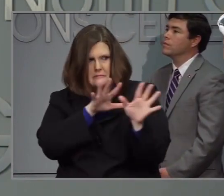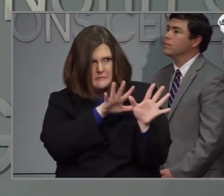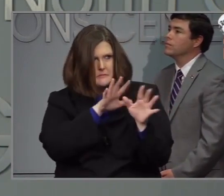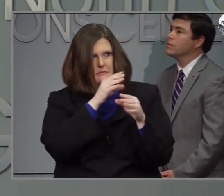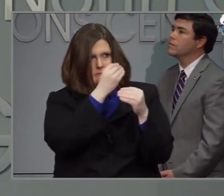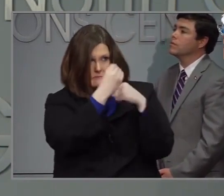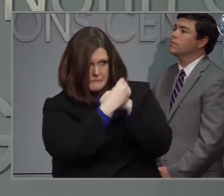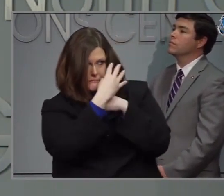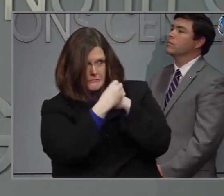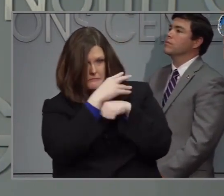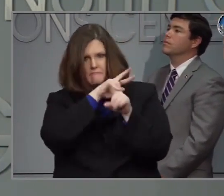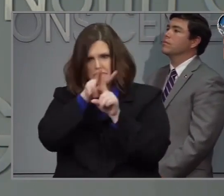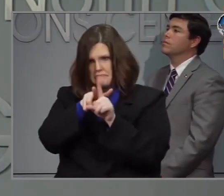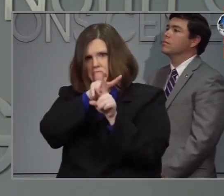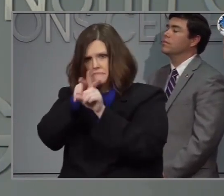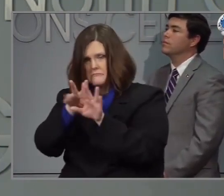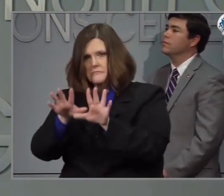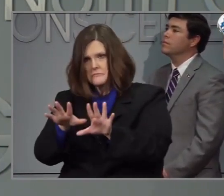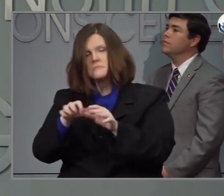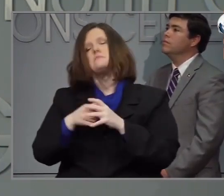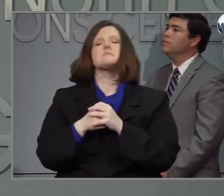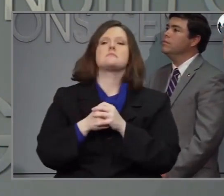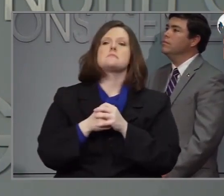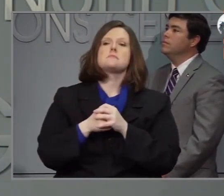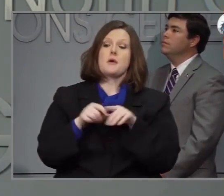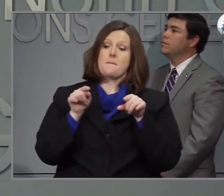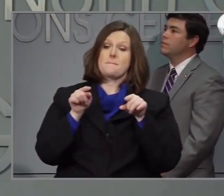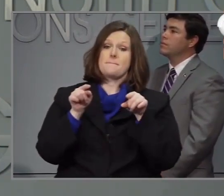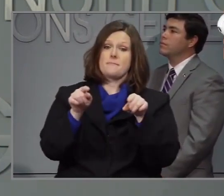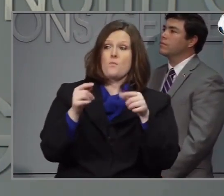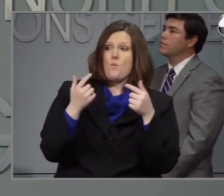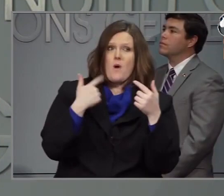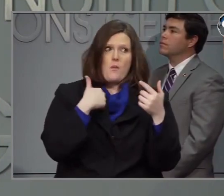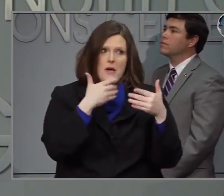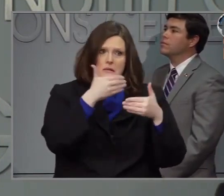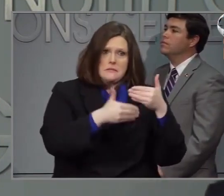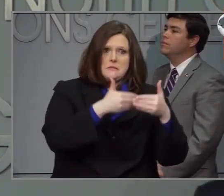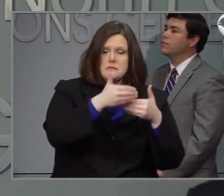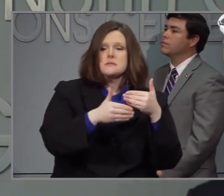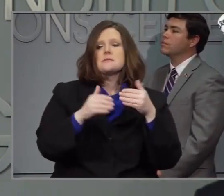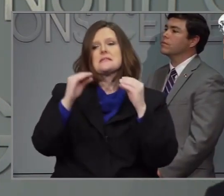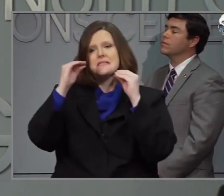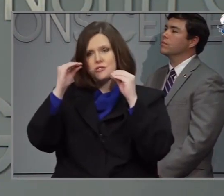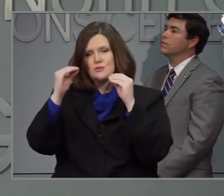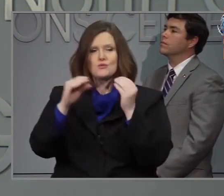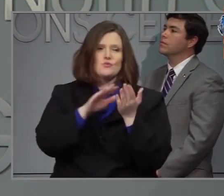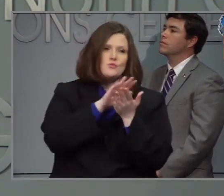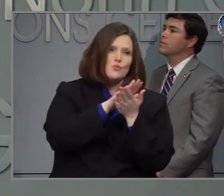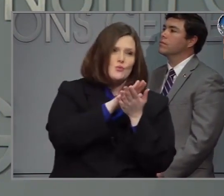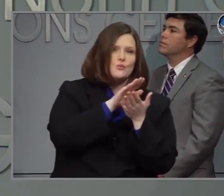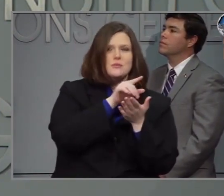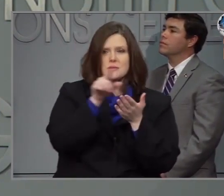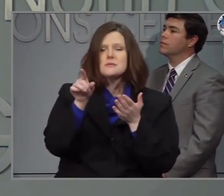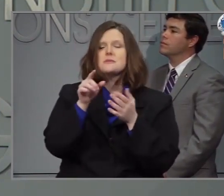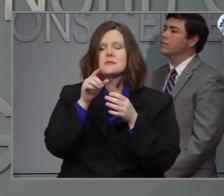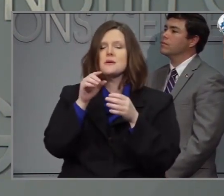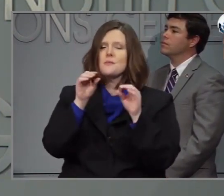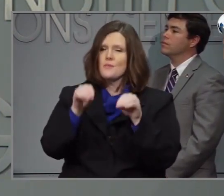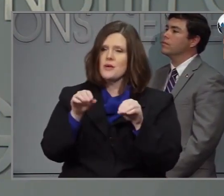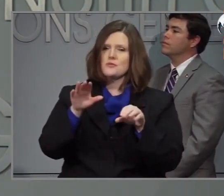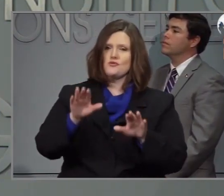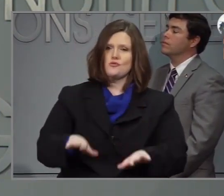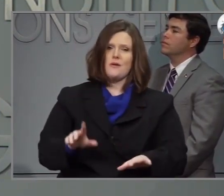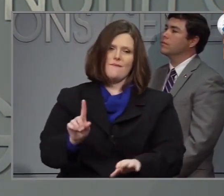de profesores quieren aplicar estos entretanto les estamos pidiendo a los maestros ya las escuelas que hagan todo lo que puedan para hacerlo mejor